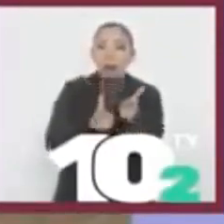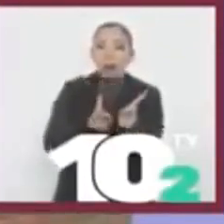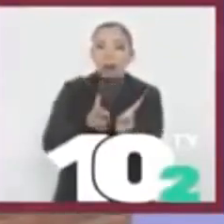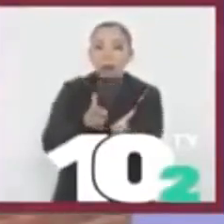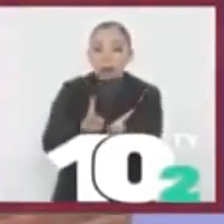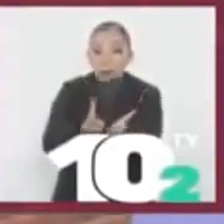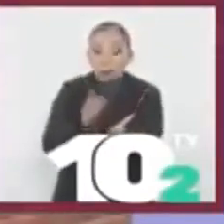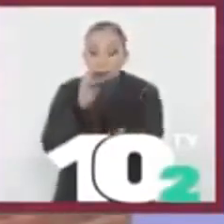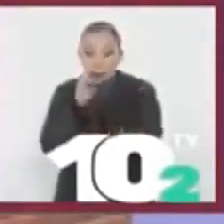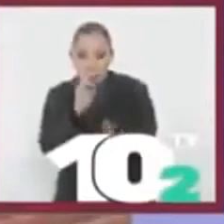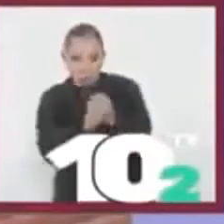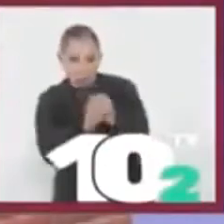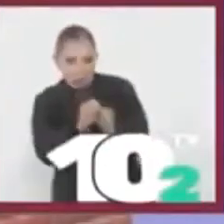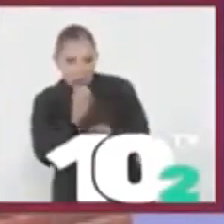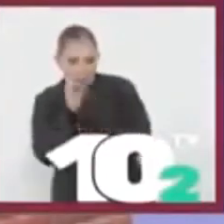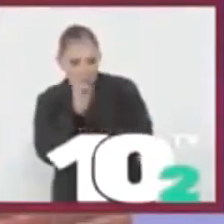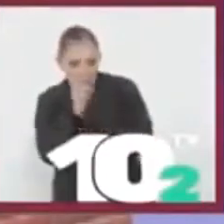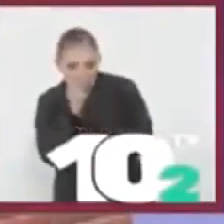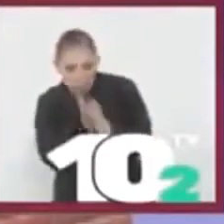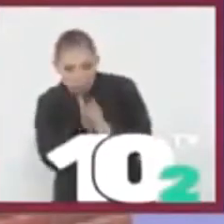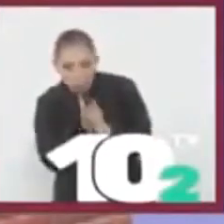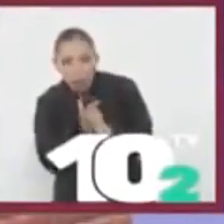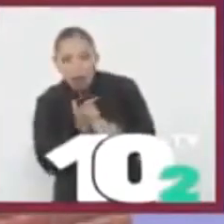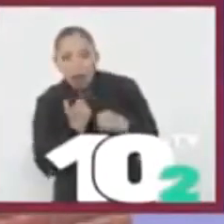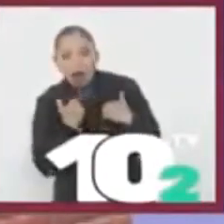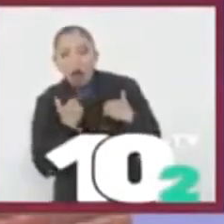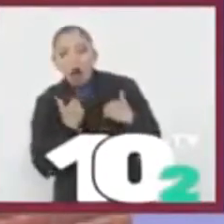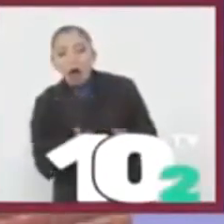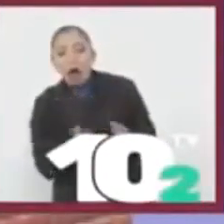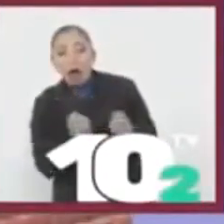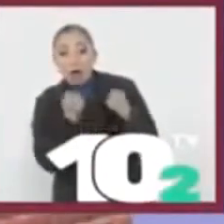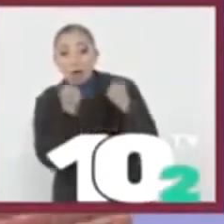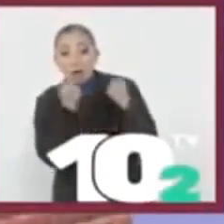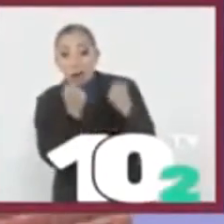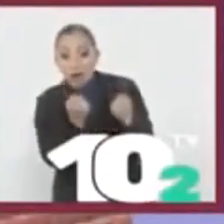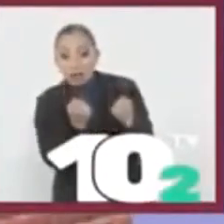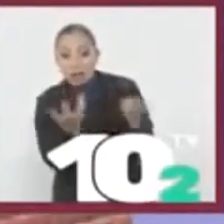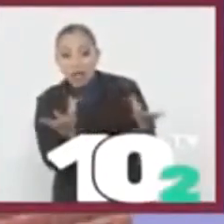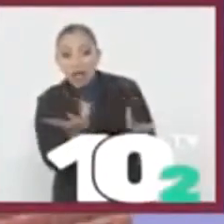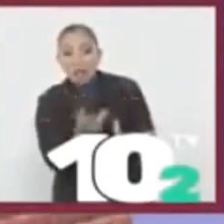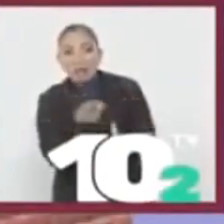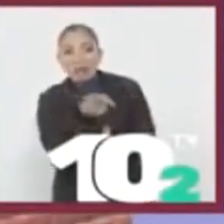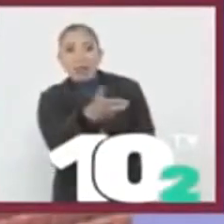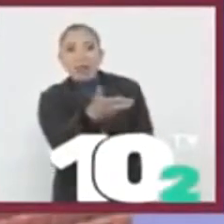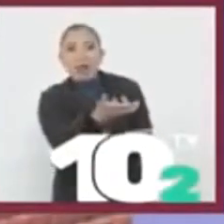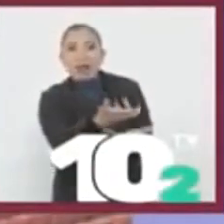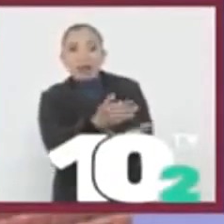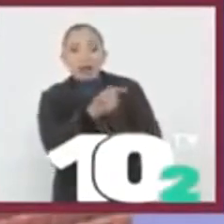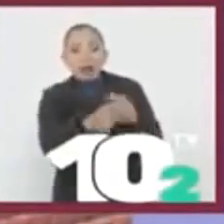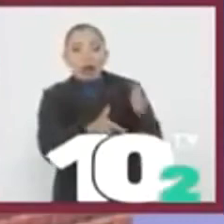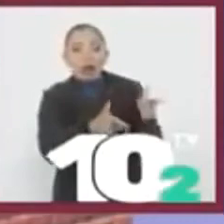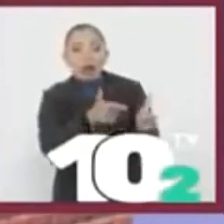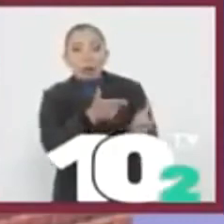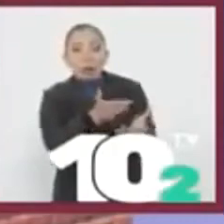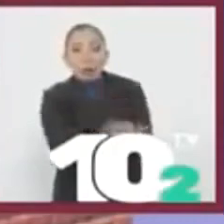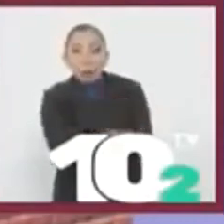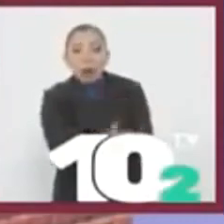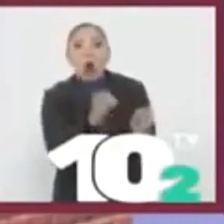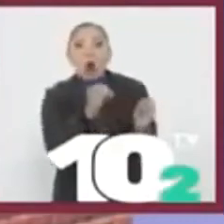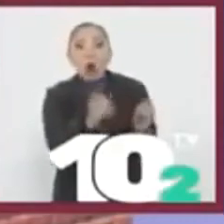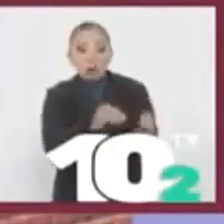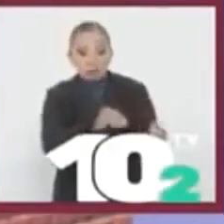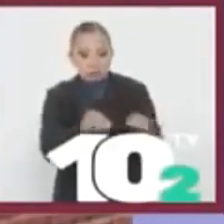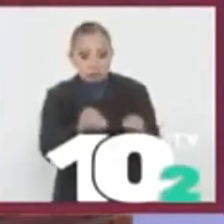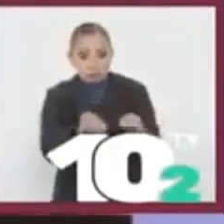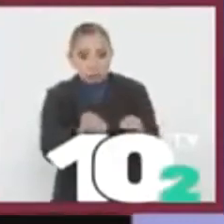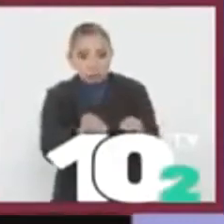Podemos observar cualquier objeto a nuestro alrededor para darnos cuenta que las fuerzas provocan el estado de reposo o de movimiento de